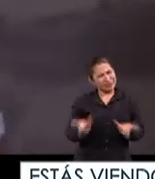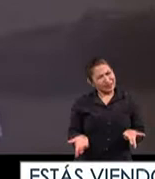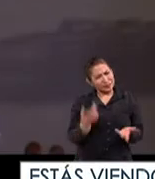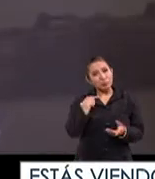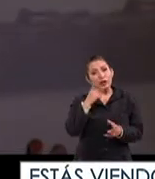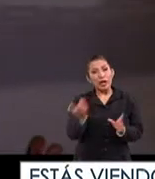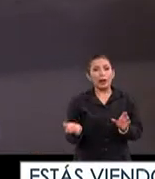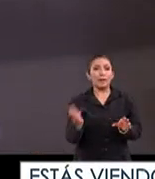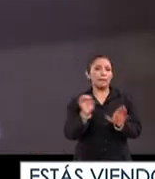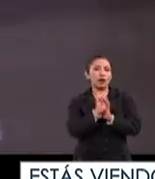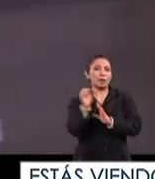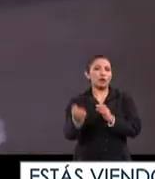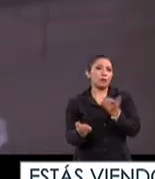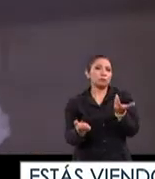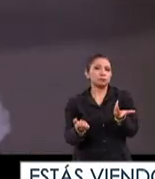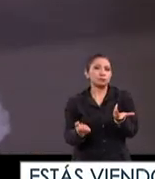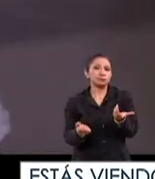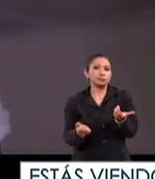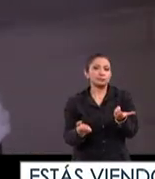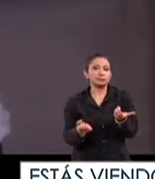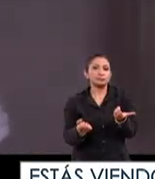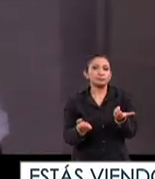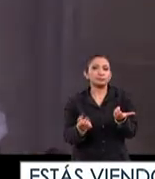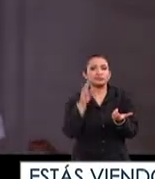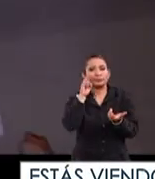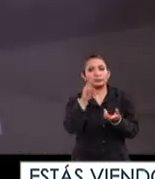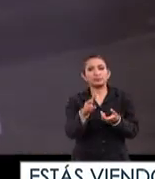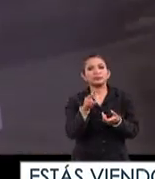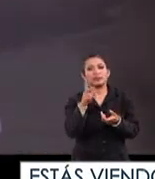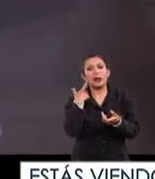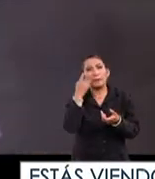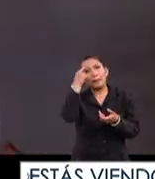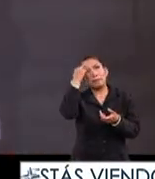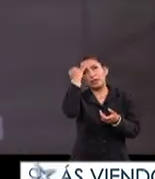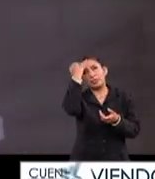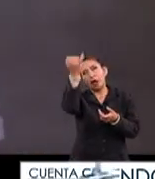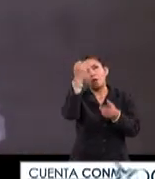iba manejando, ¿no? Por ejemplo, se viene a la